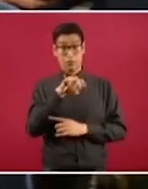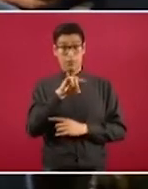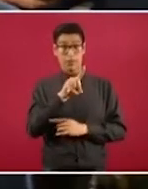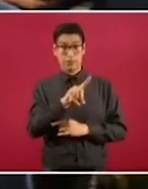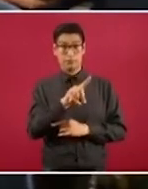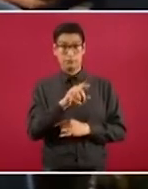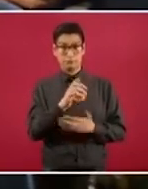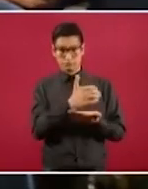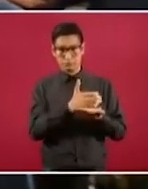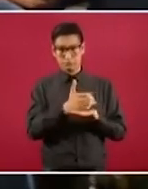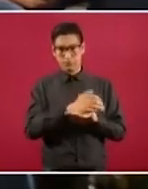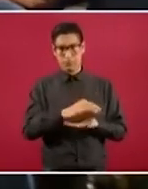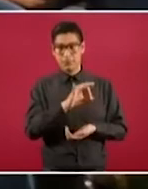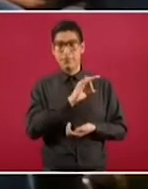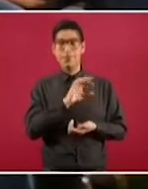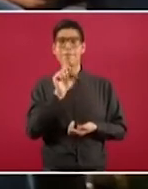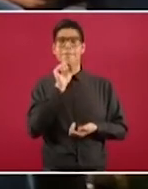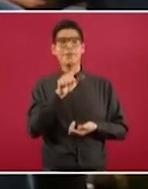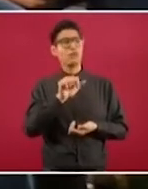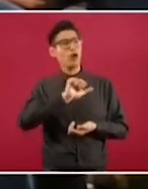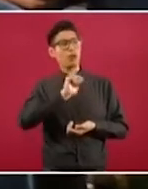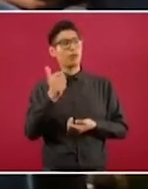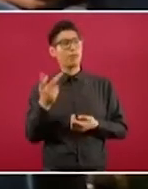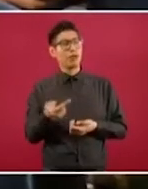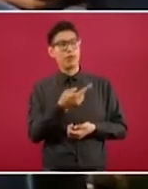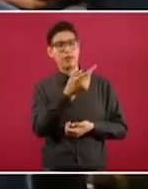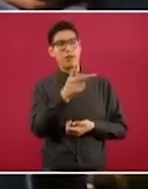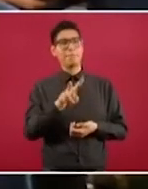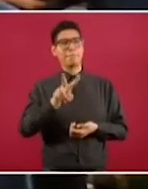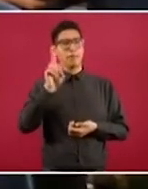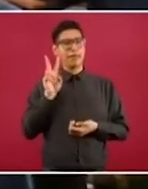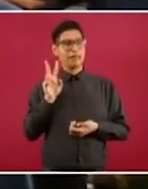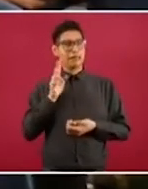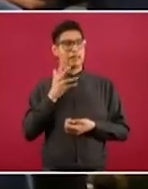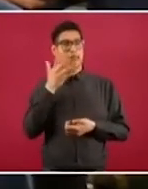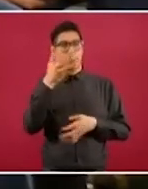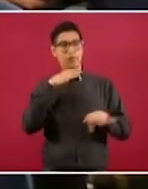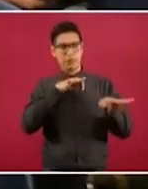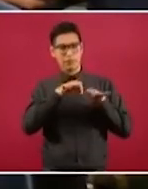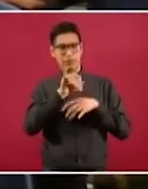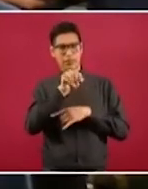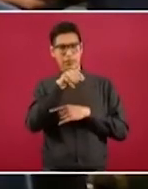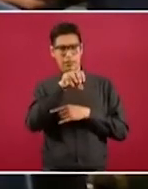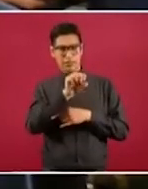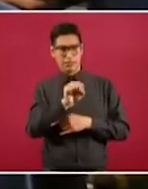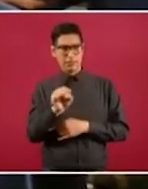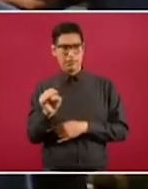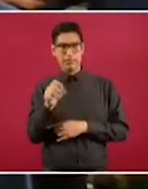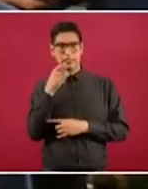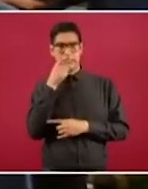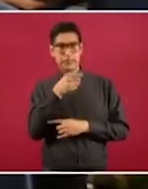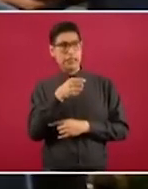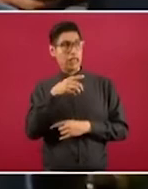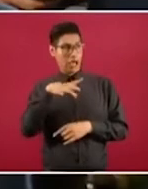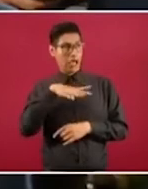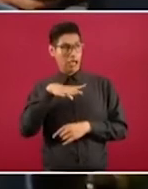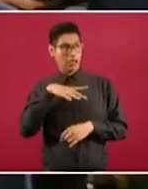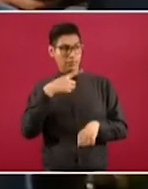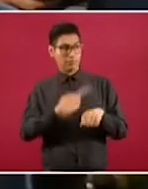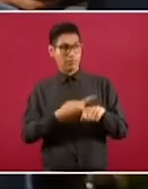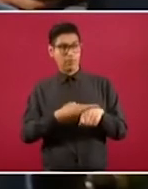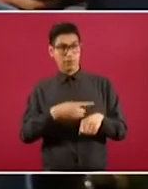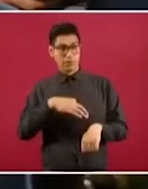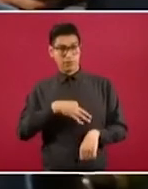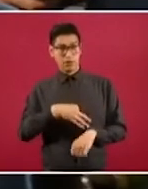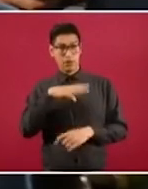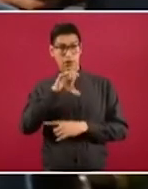el viernes se informó sobre 5 trabajadores del IMSS que fueron confirmados por COVID-19. ¿Este registro ha